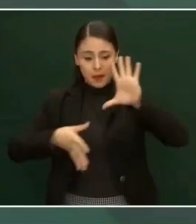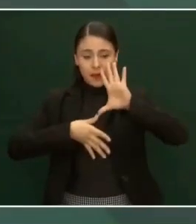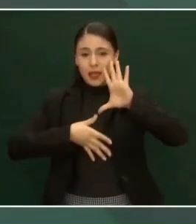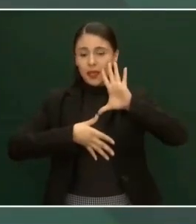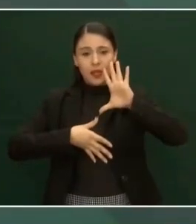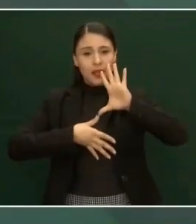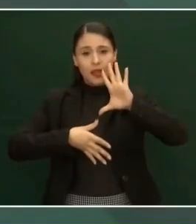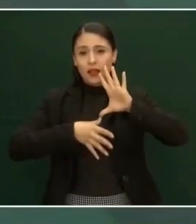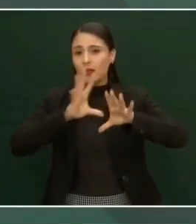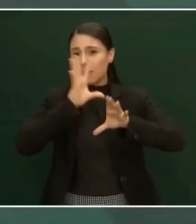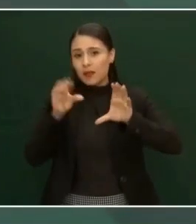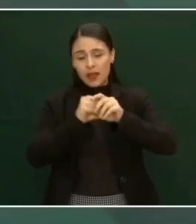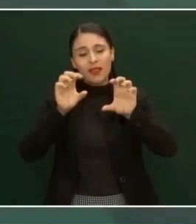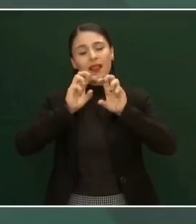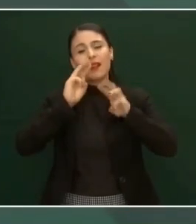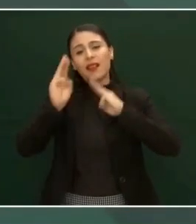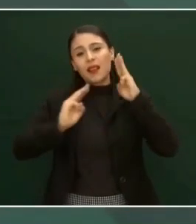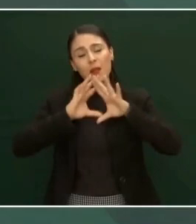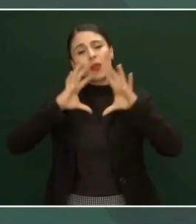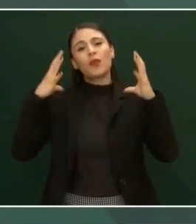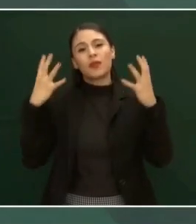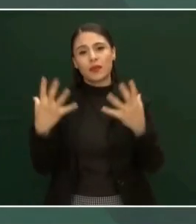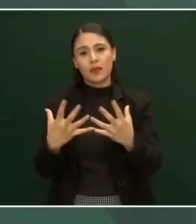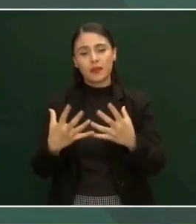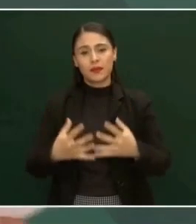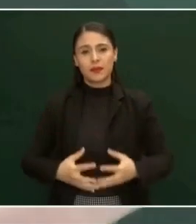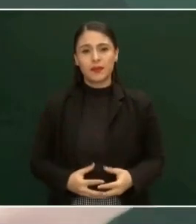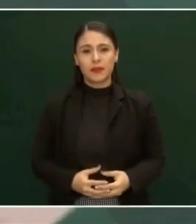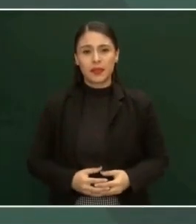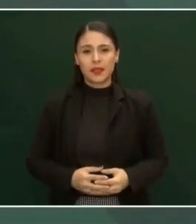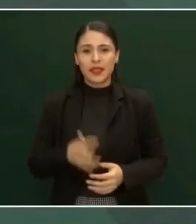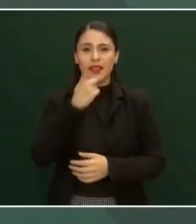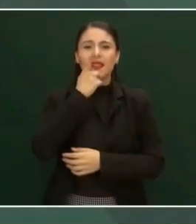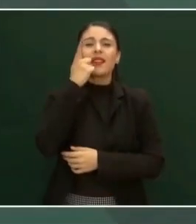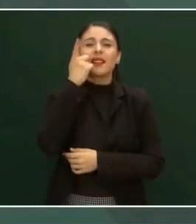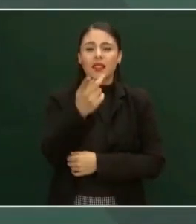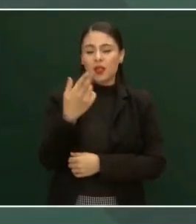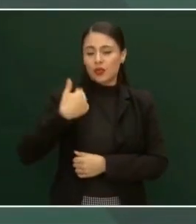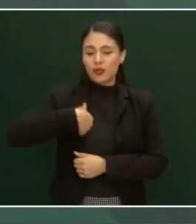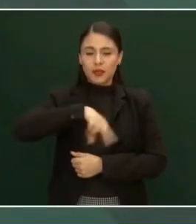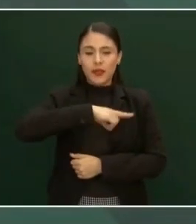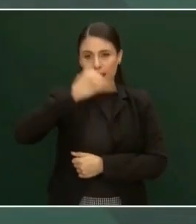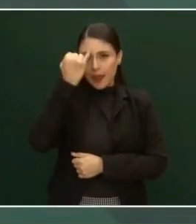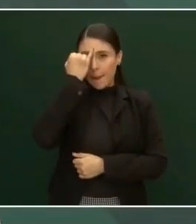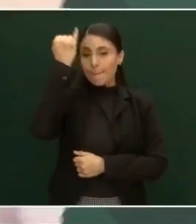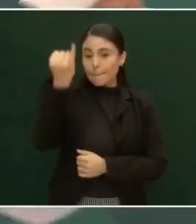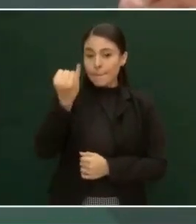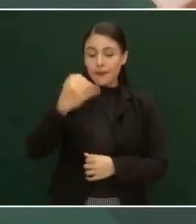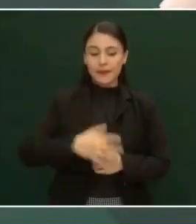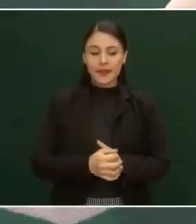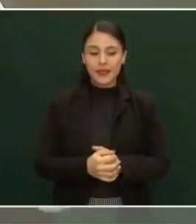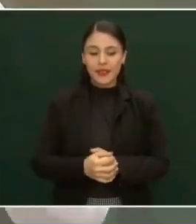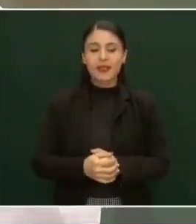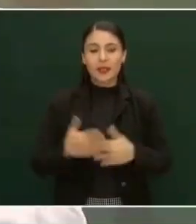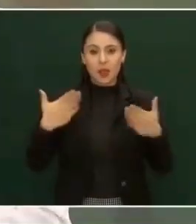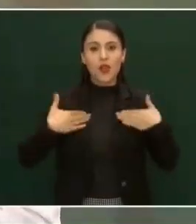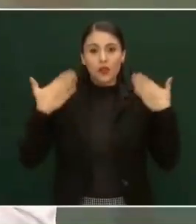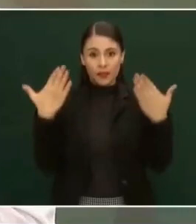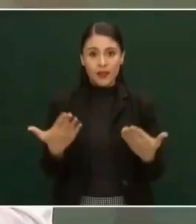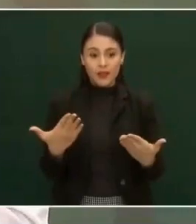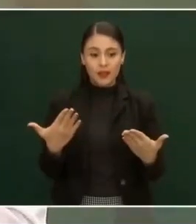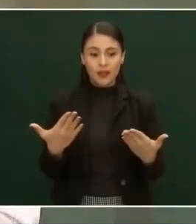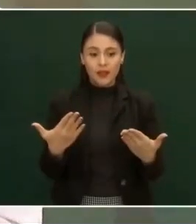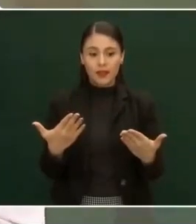y en el mundo dice es nuestro planteamiento y le tenemos confianza